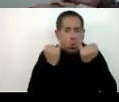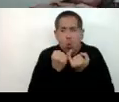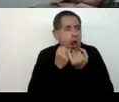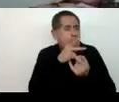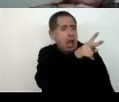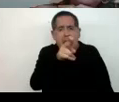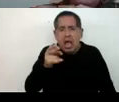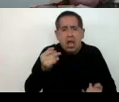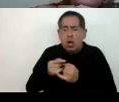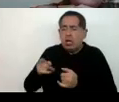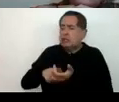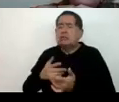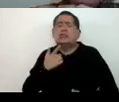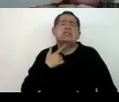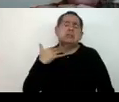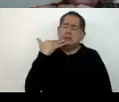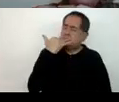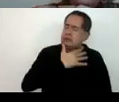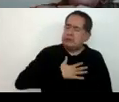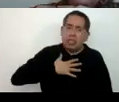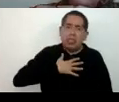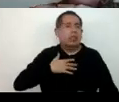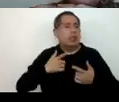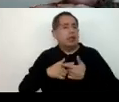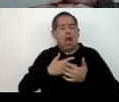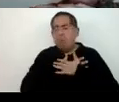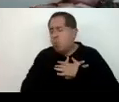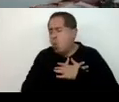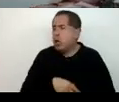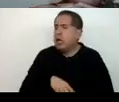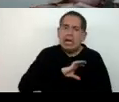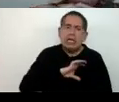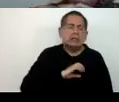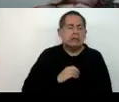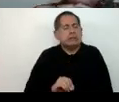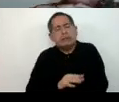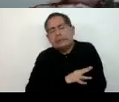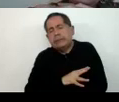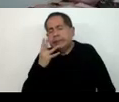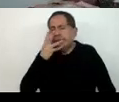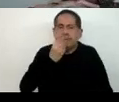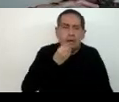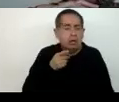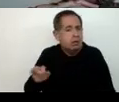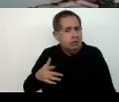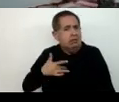y ellos sienten placer, amor, cariño, ternura, en